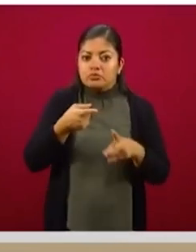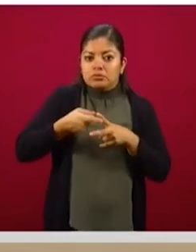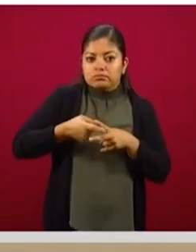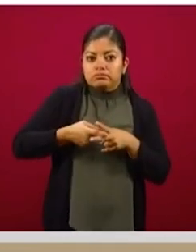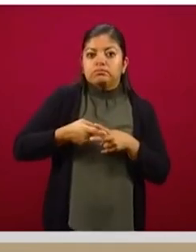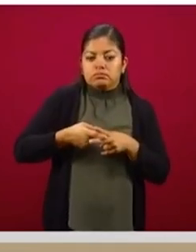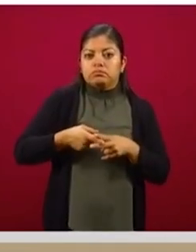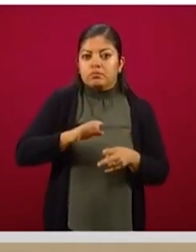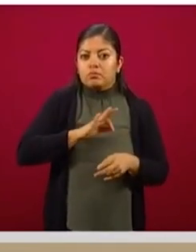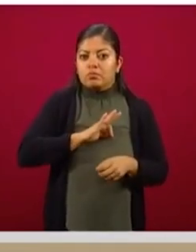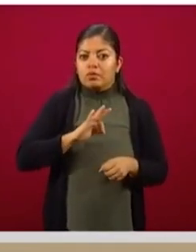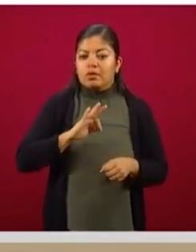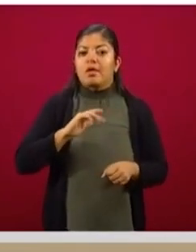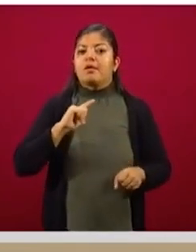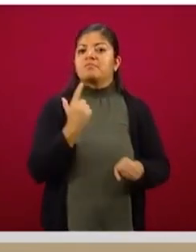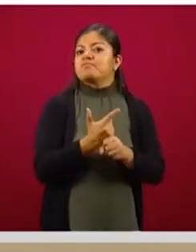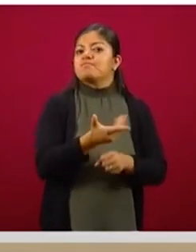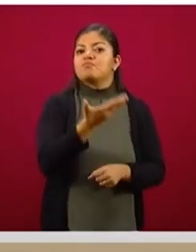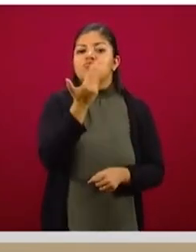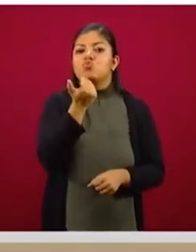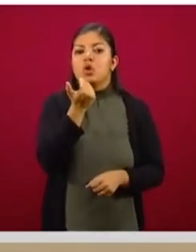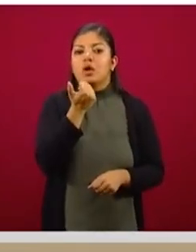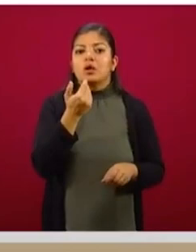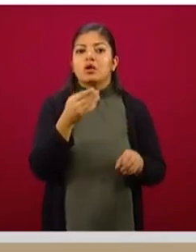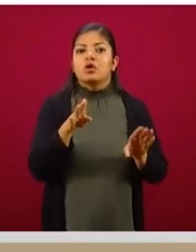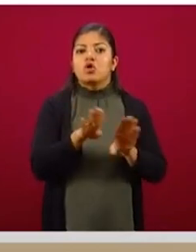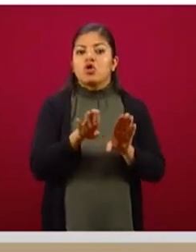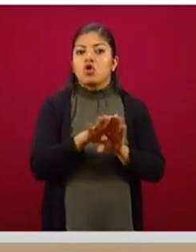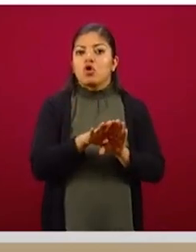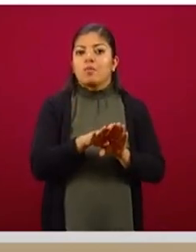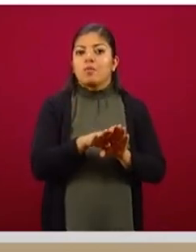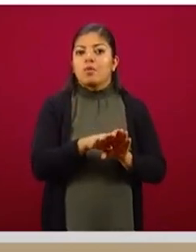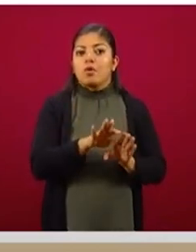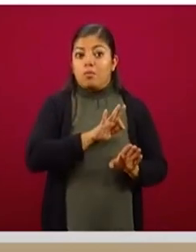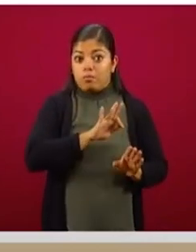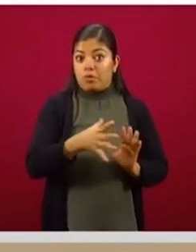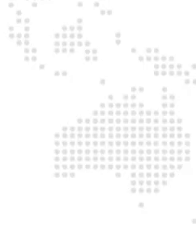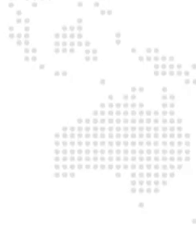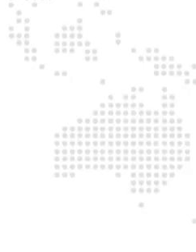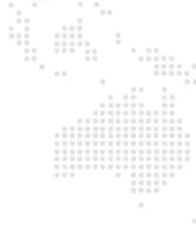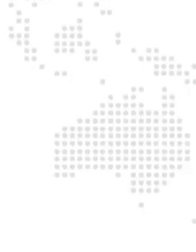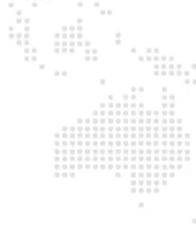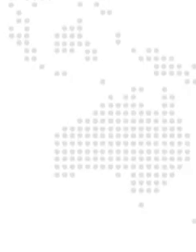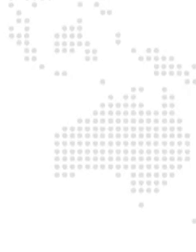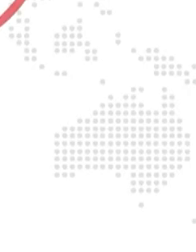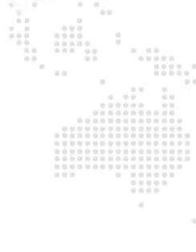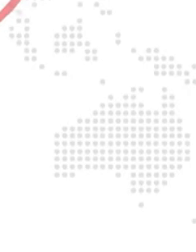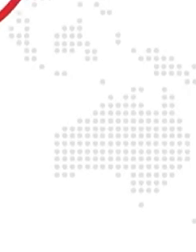uno pudiera reconocer que no existe transmisión de la enfermedad.